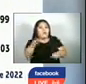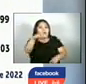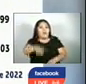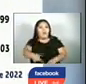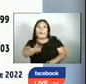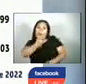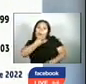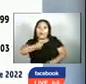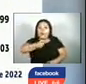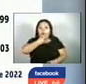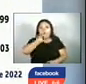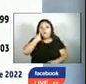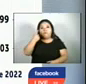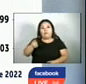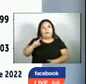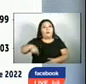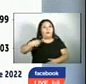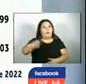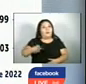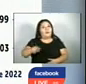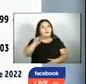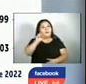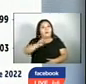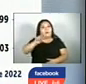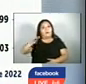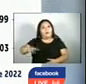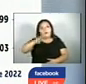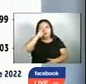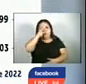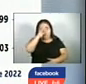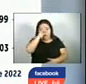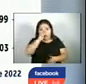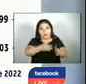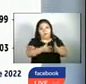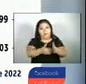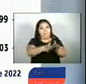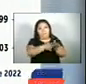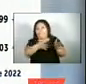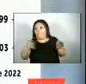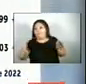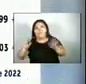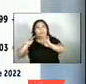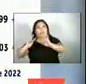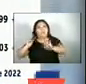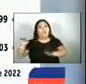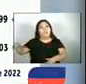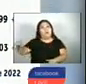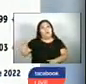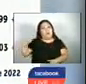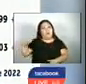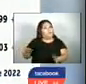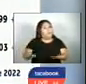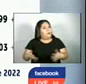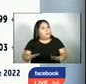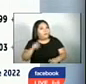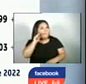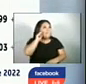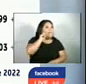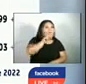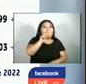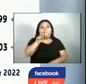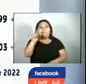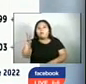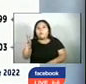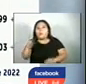estelar. Ahí lo tiene, vigente desde el 22 de febrero al 7 de marzo. Estos precios son además de referencia, o sea que usted puede